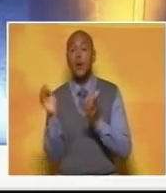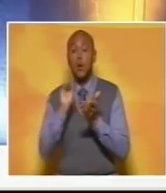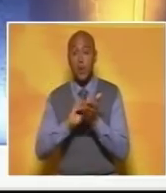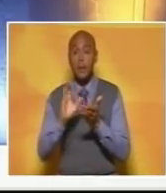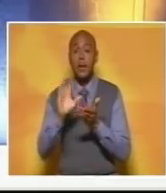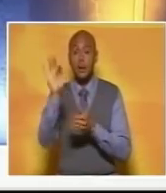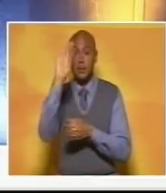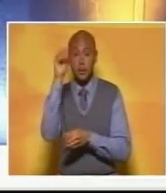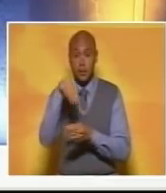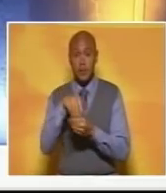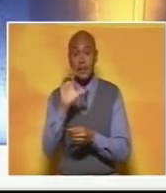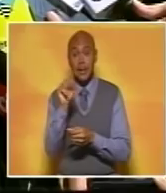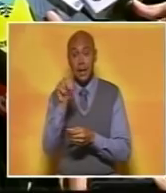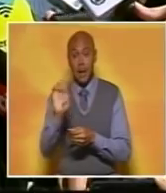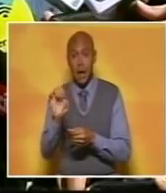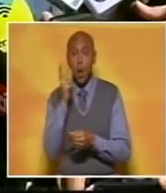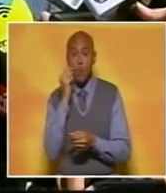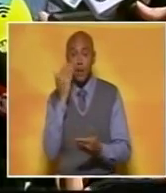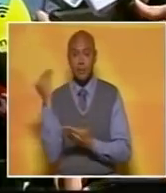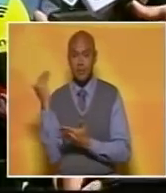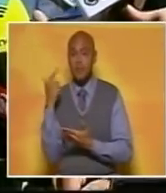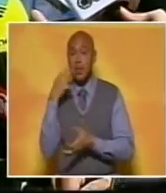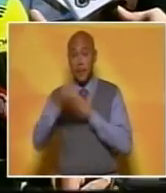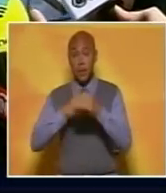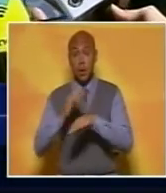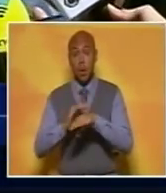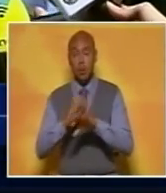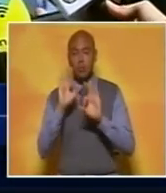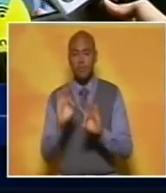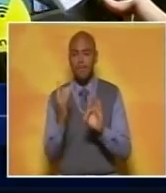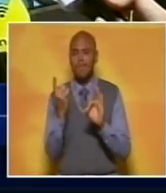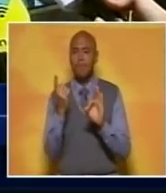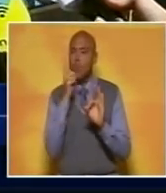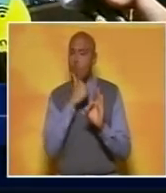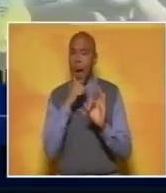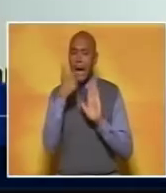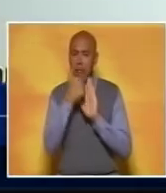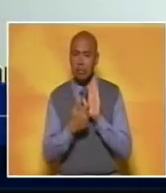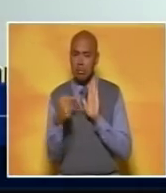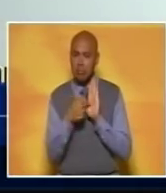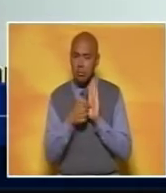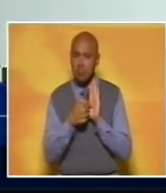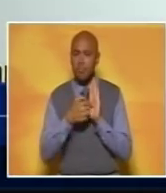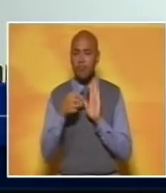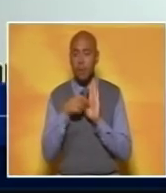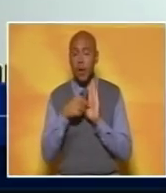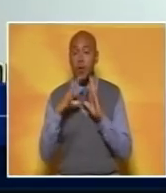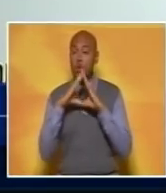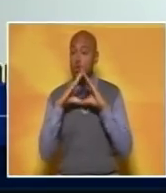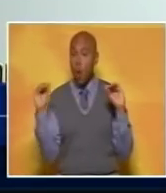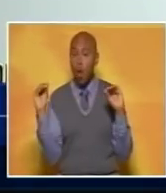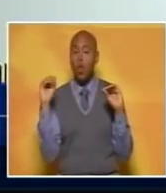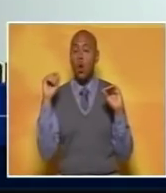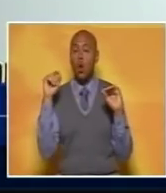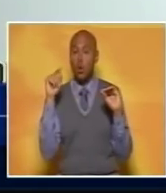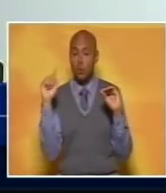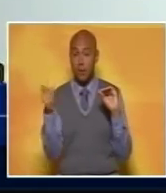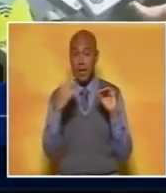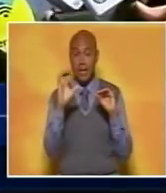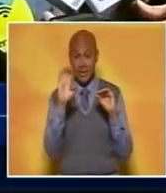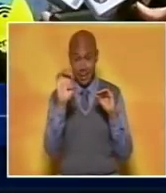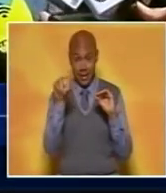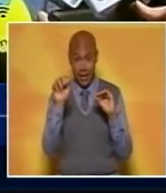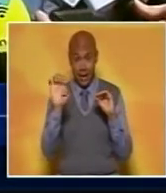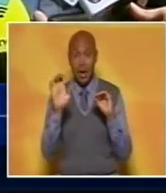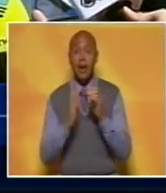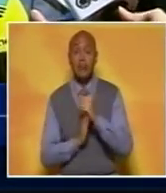Consejo Nacional Electoral. Torrealba indicó que no existe una condición que establezca que todos los rectores del CNE tienen que ser sustituidos, por lo que